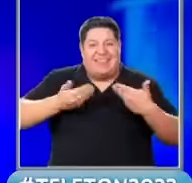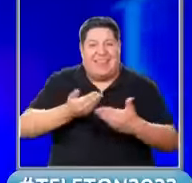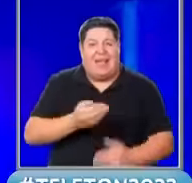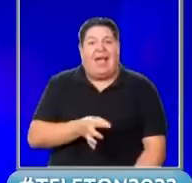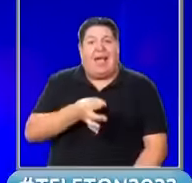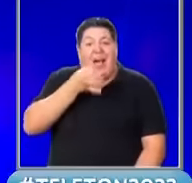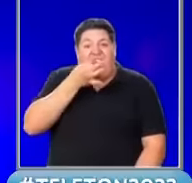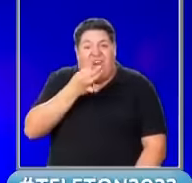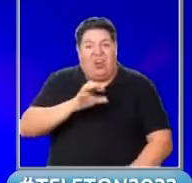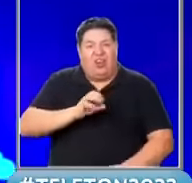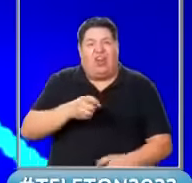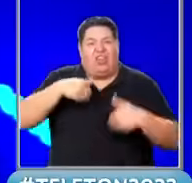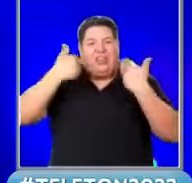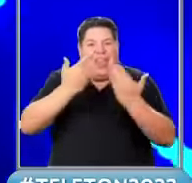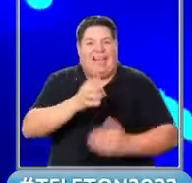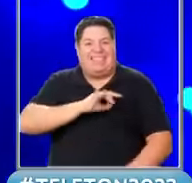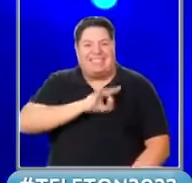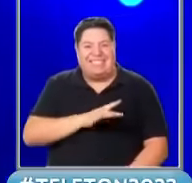oro para Chile.